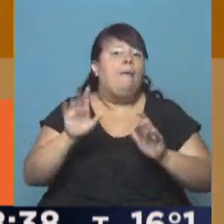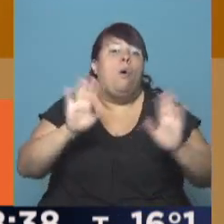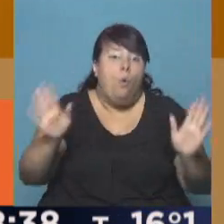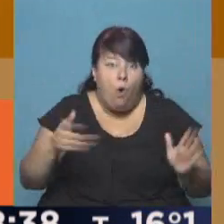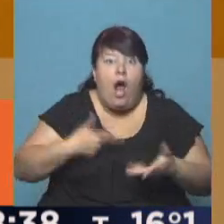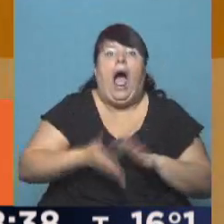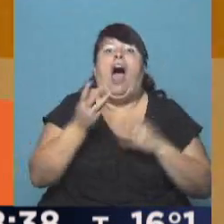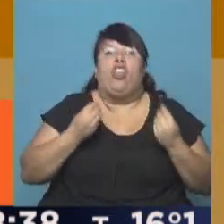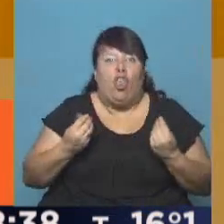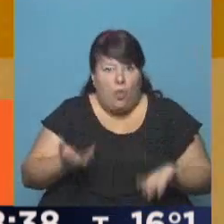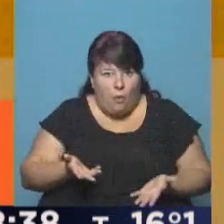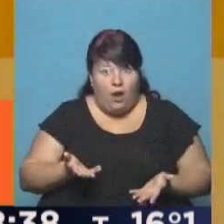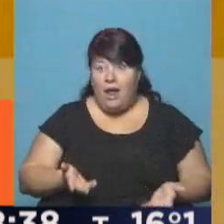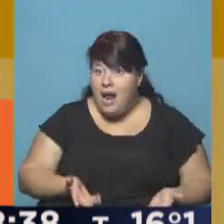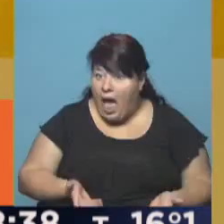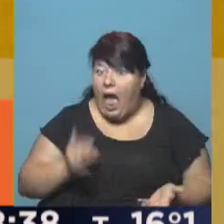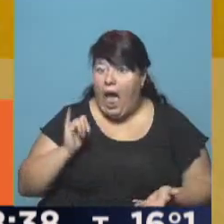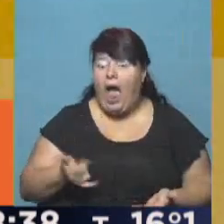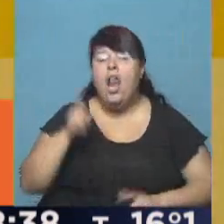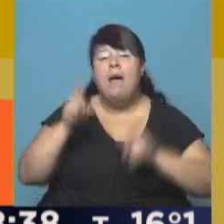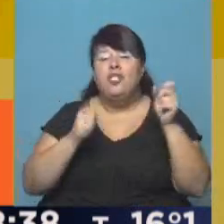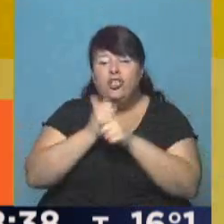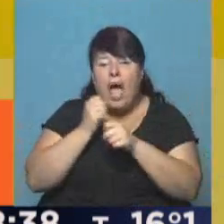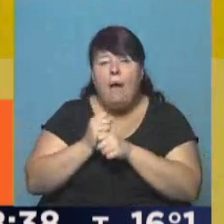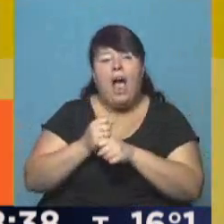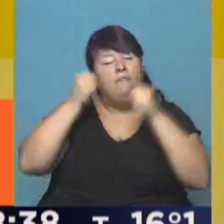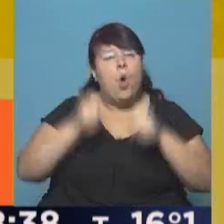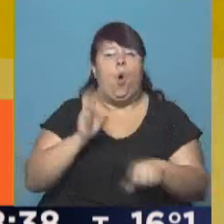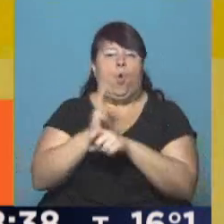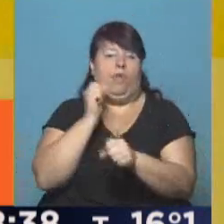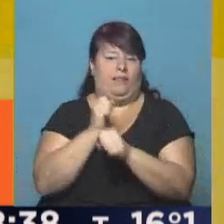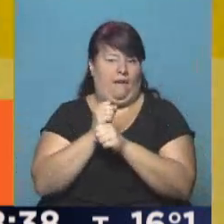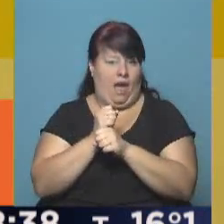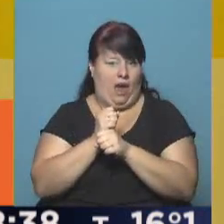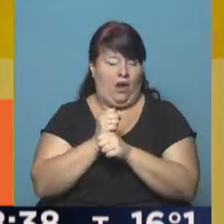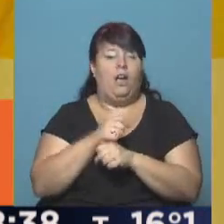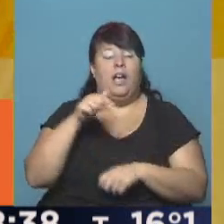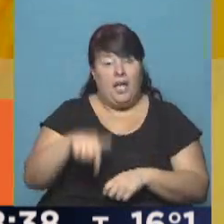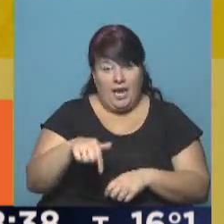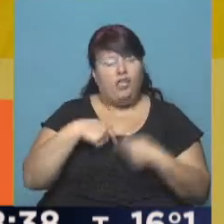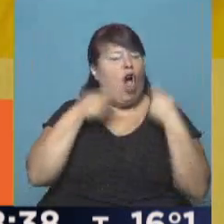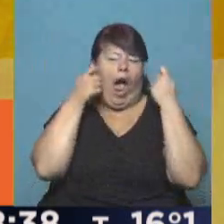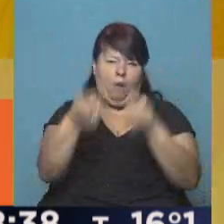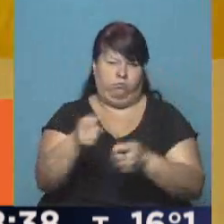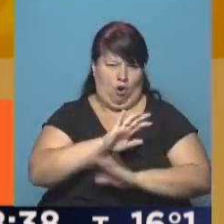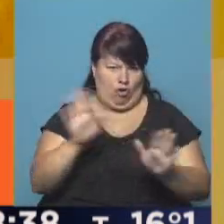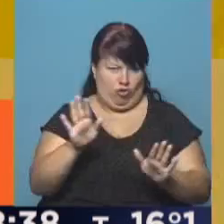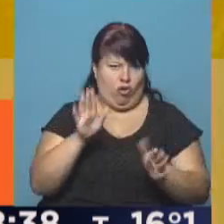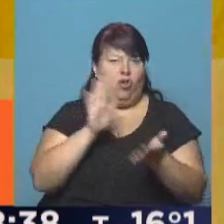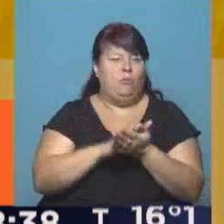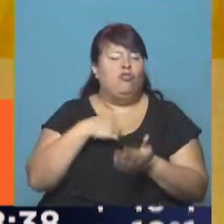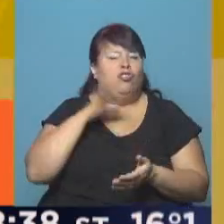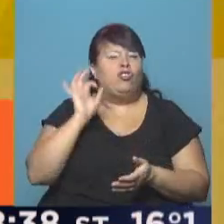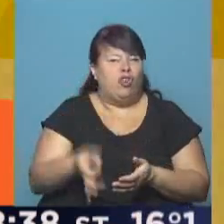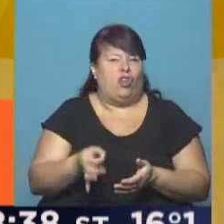bueno a dónde vamos claro claro que los trabajadores decidieron defender la pone de trabajo y noto notar respaldándolos en ella porque